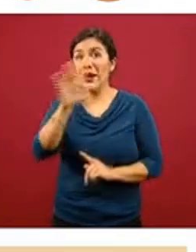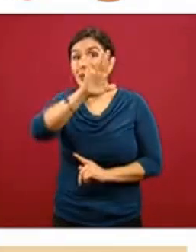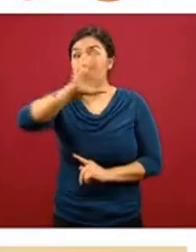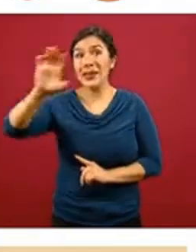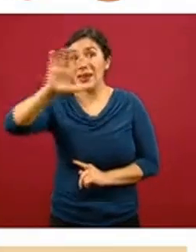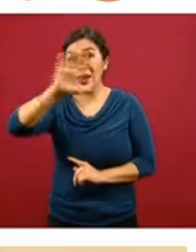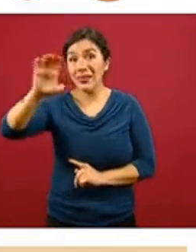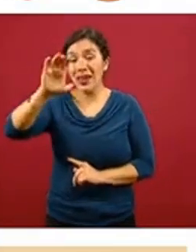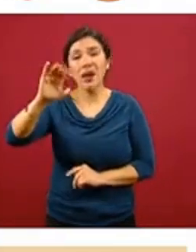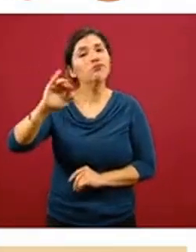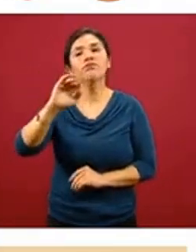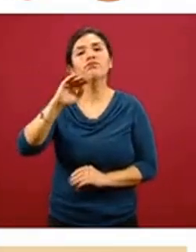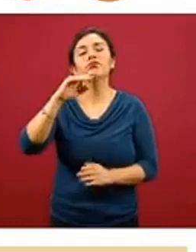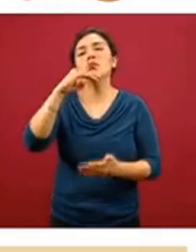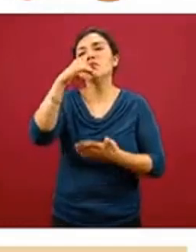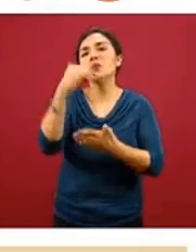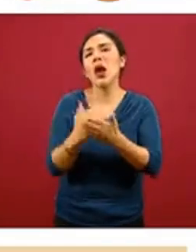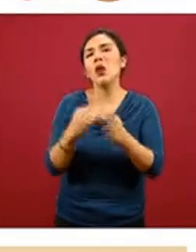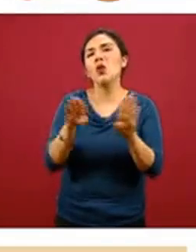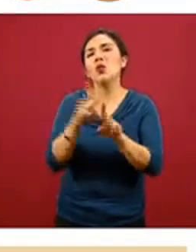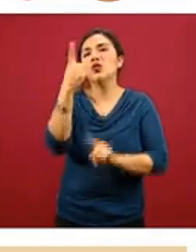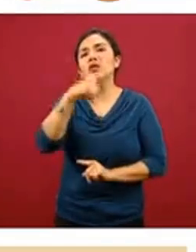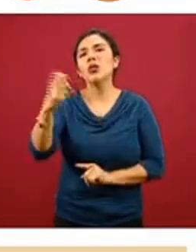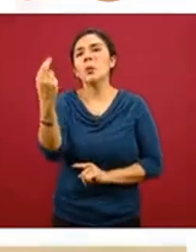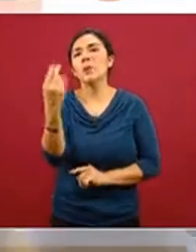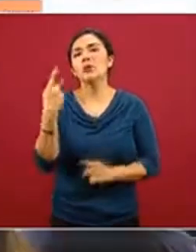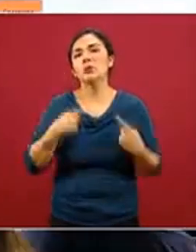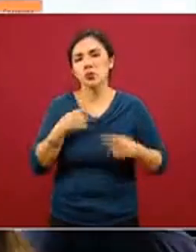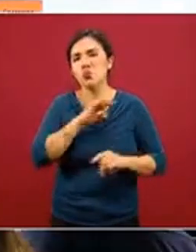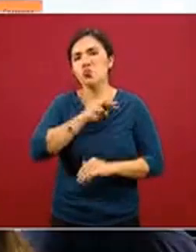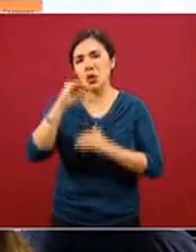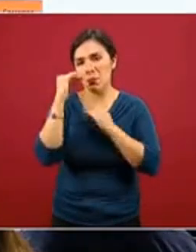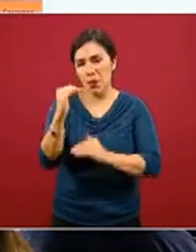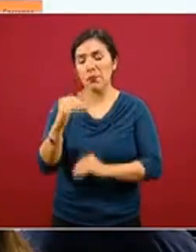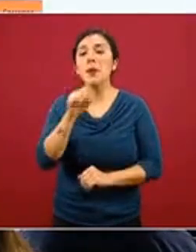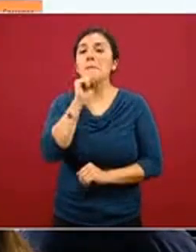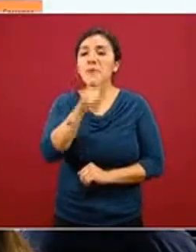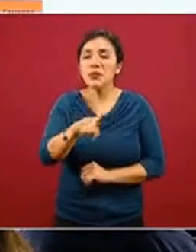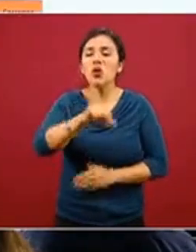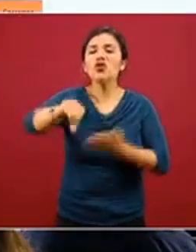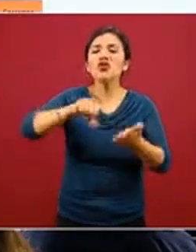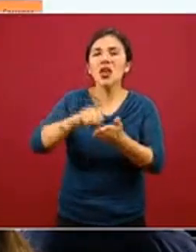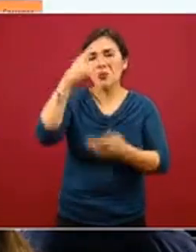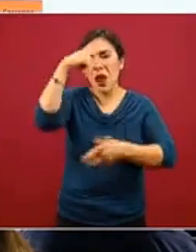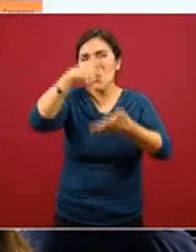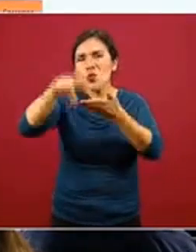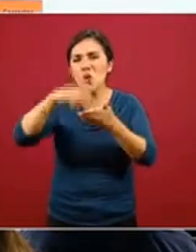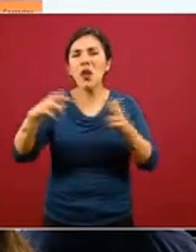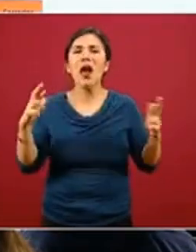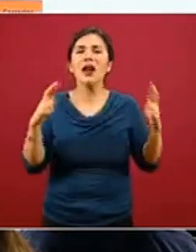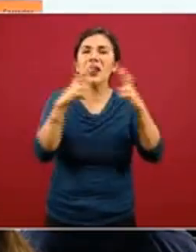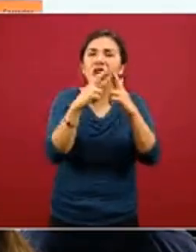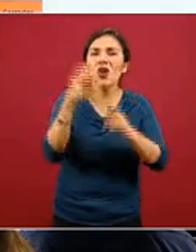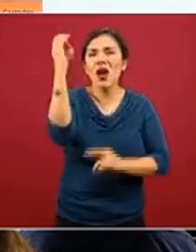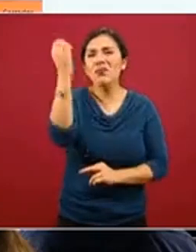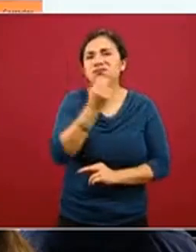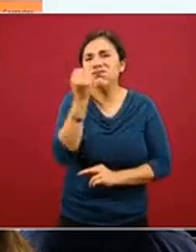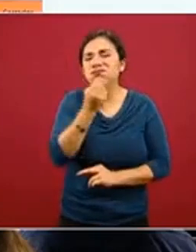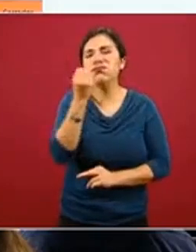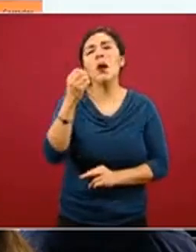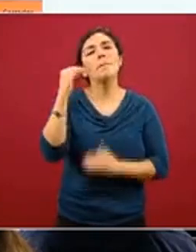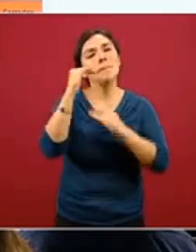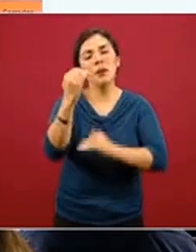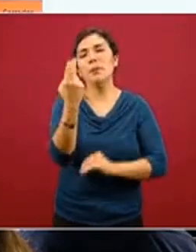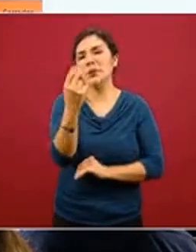capacidad que tengan de sus localidades. Lo mismo para los centros comerciales y para los lugares de culto, 25%